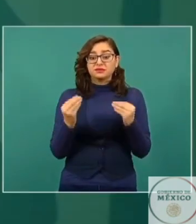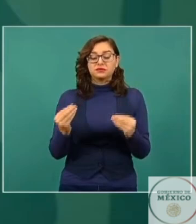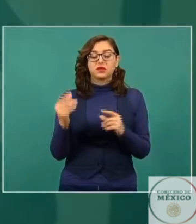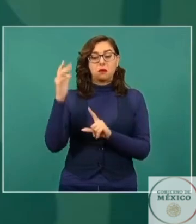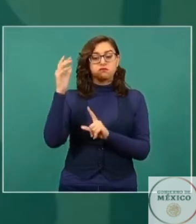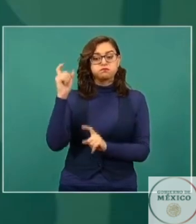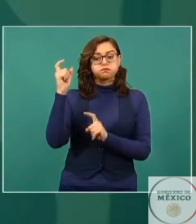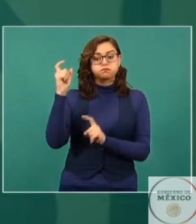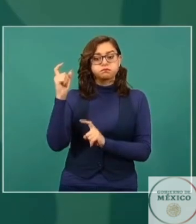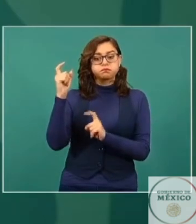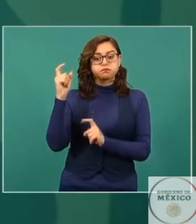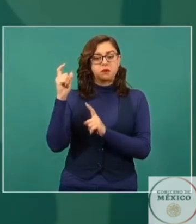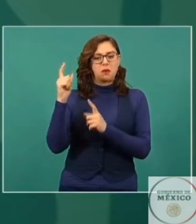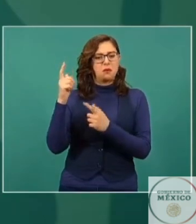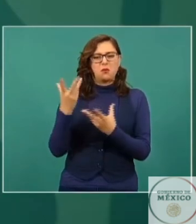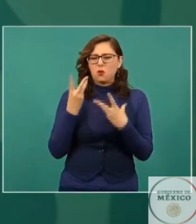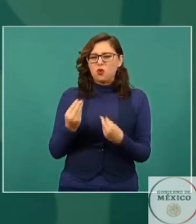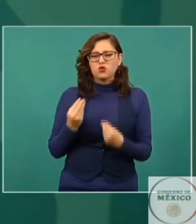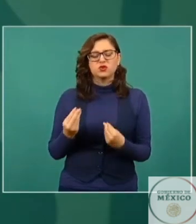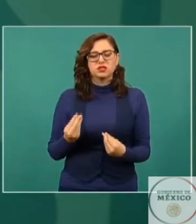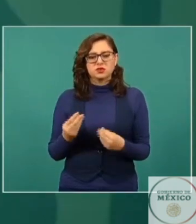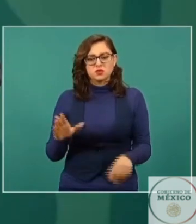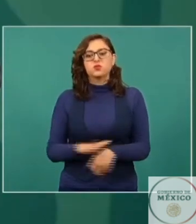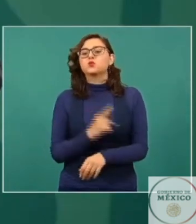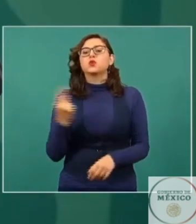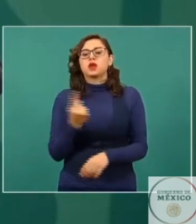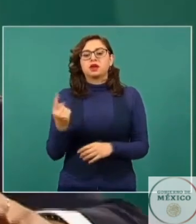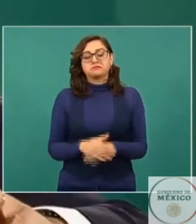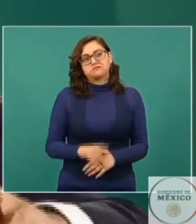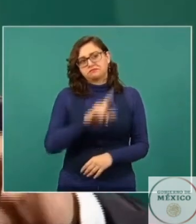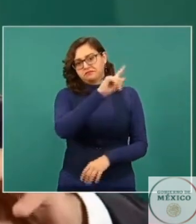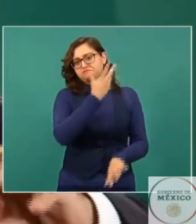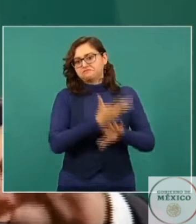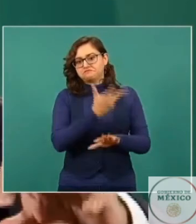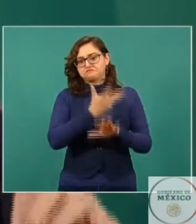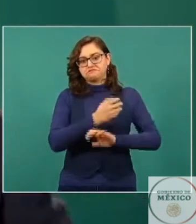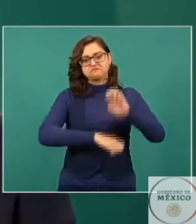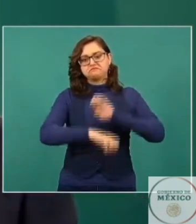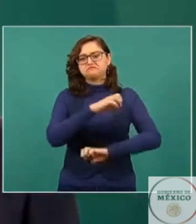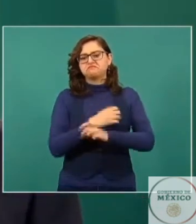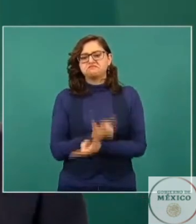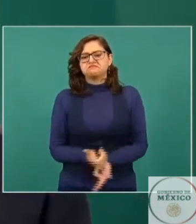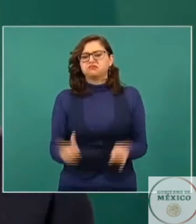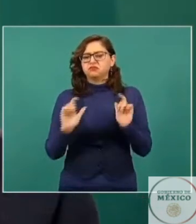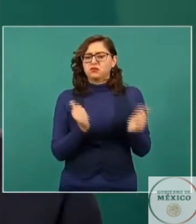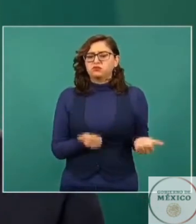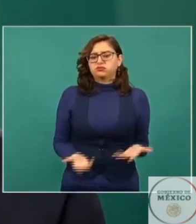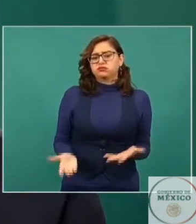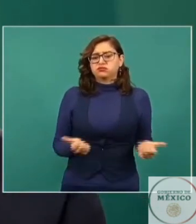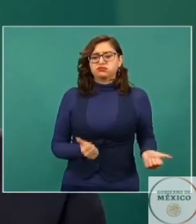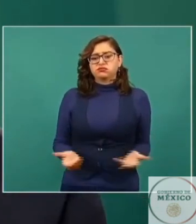tiene como origen primordial las prácticas negligentes y el tráfico ilícito de armas proveniente de los Estados Unidos en 70%.